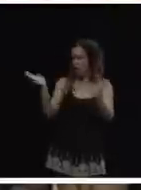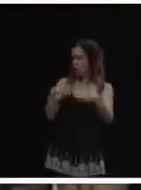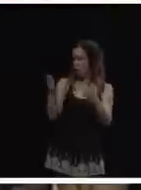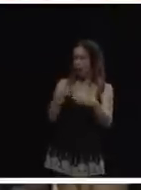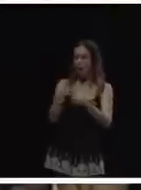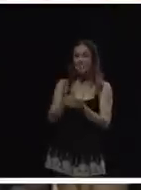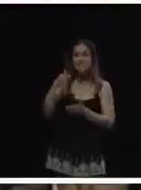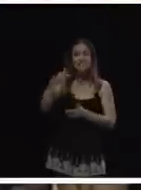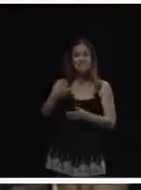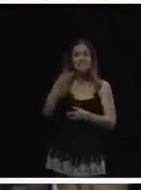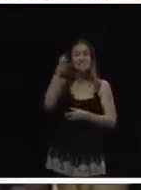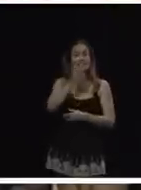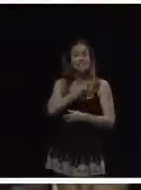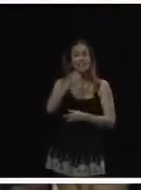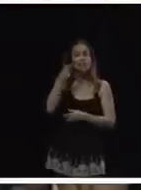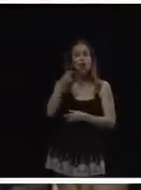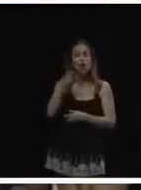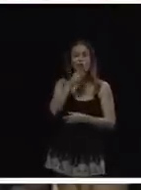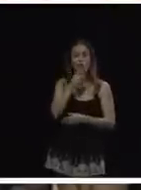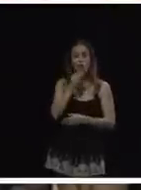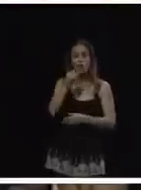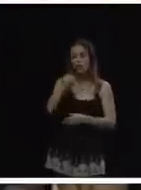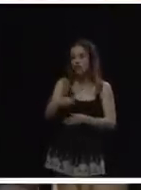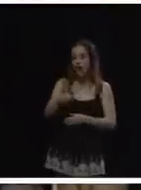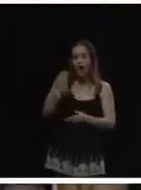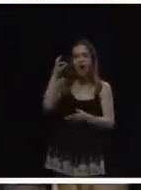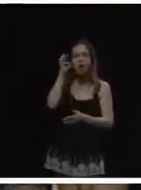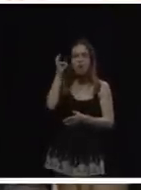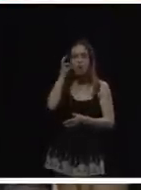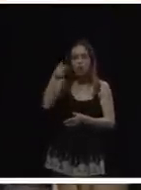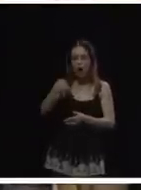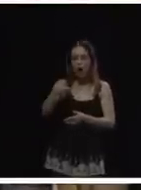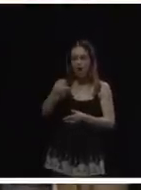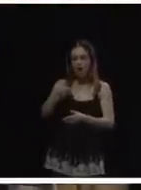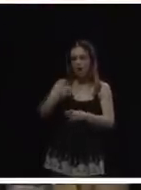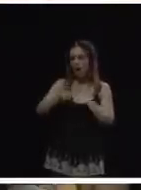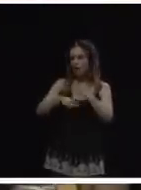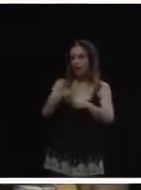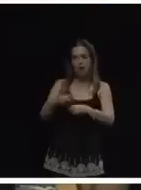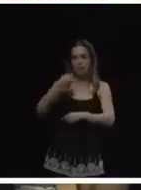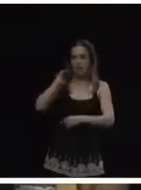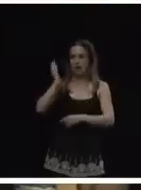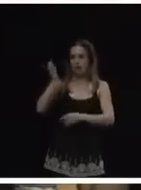a las mujeres no nos matan las familias, a las mujeres nos mata el machismo.